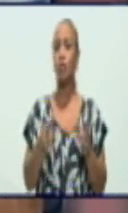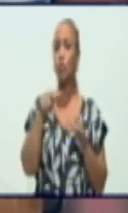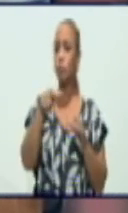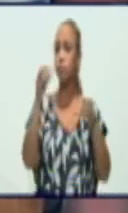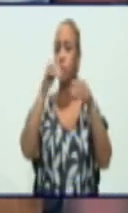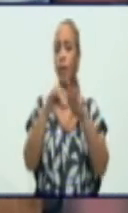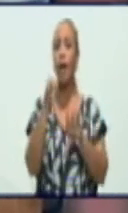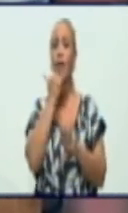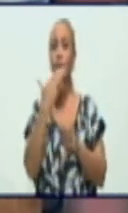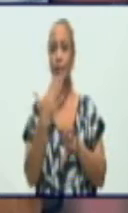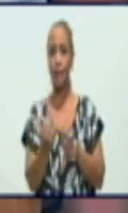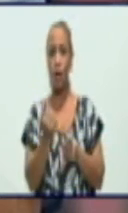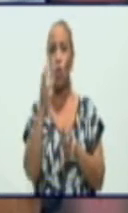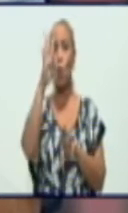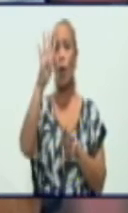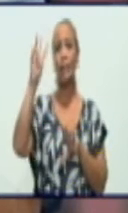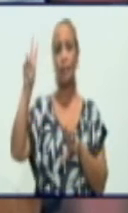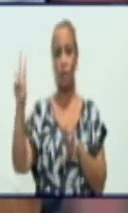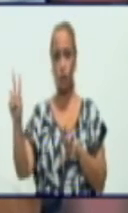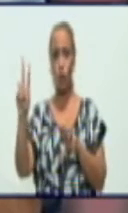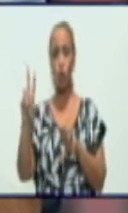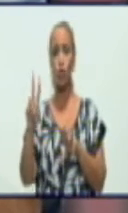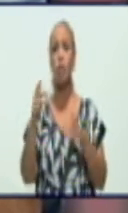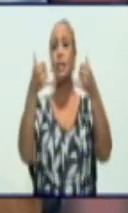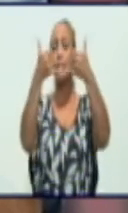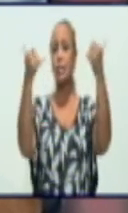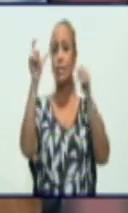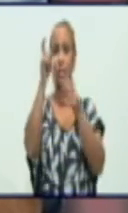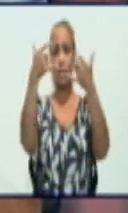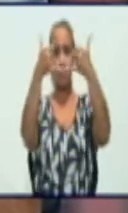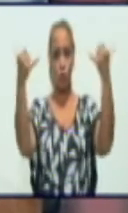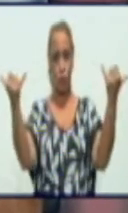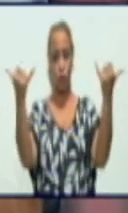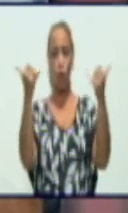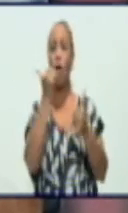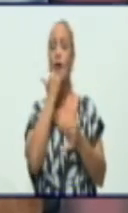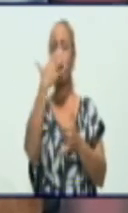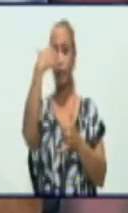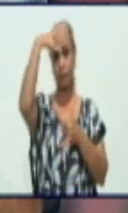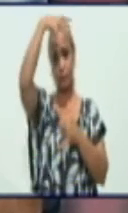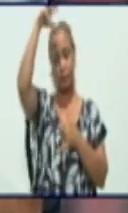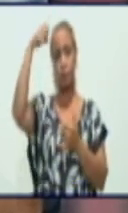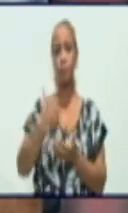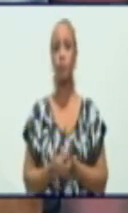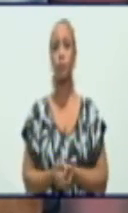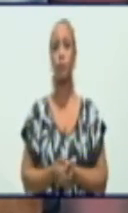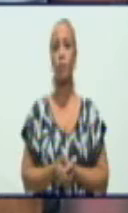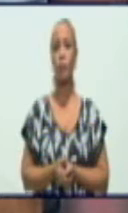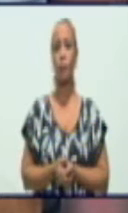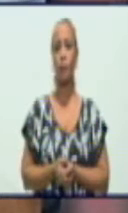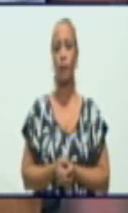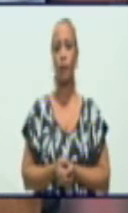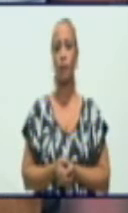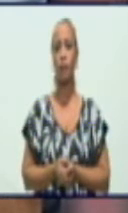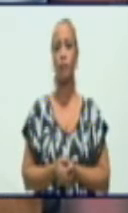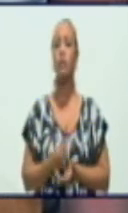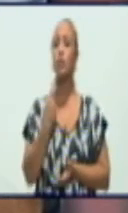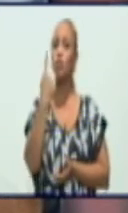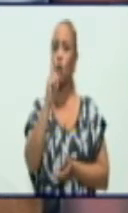afectar 42 circuitos, que es prácticamente el 98% de los circuitos que tenemos en la provincia. Solo